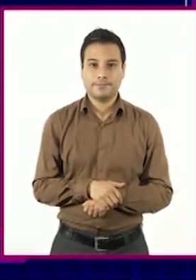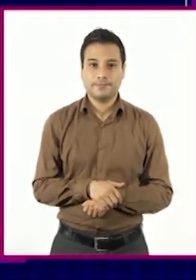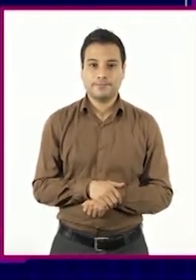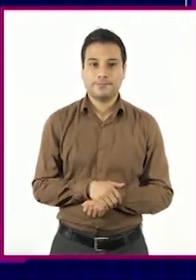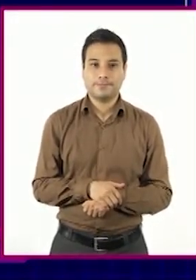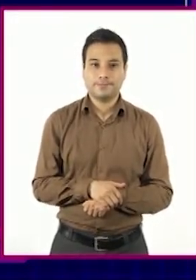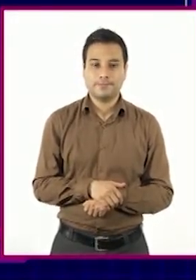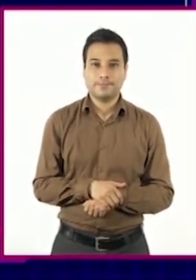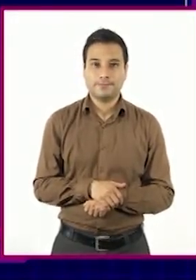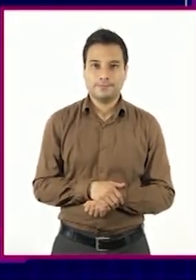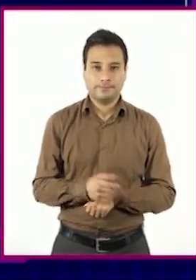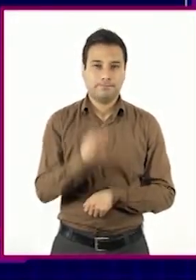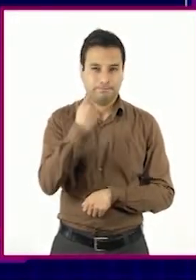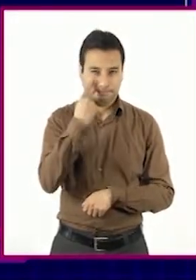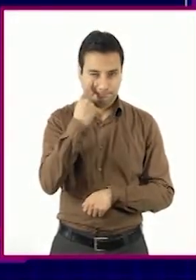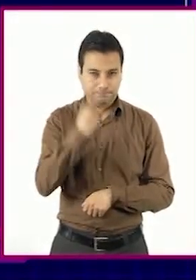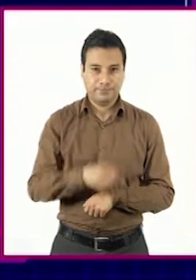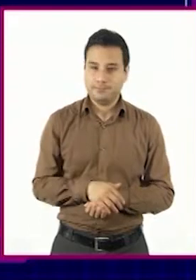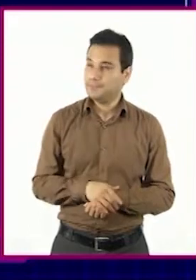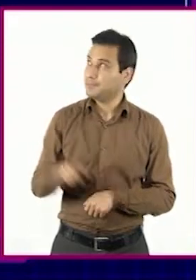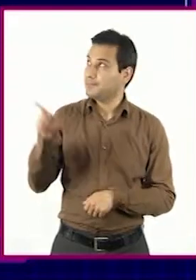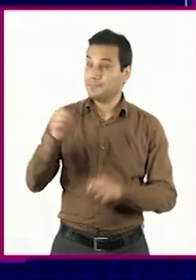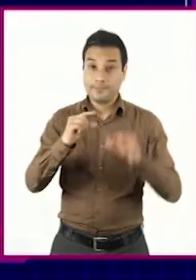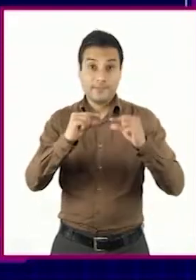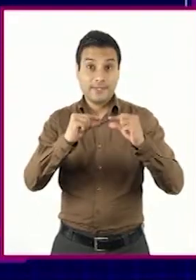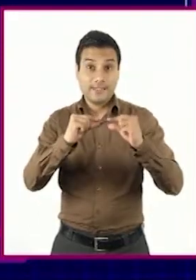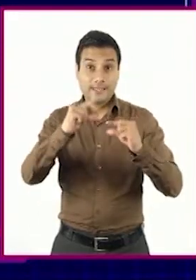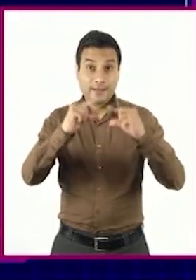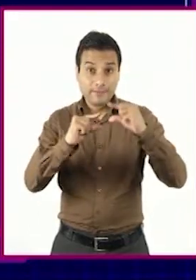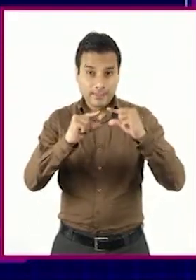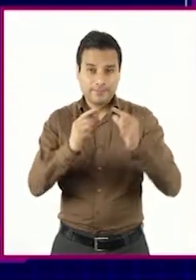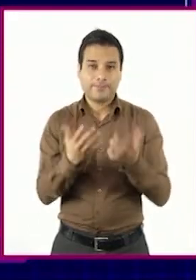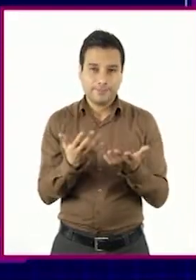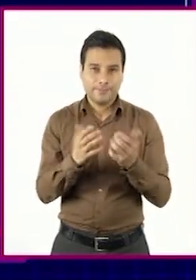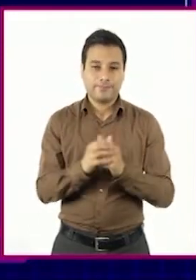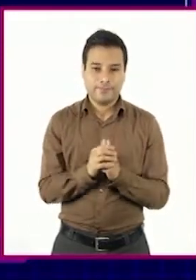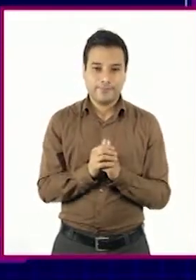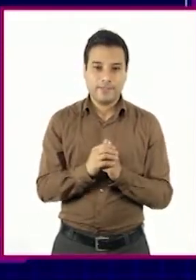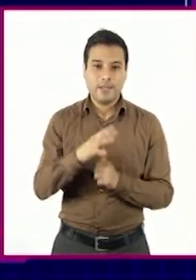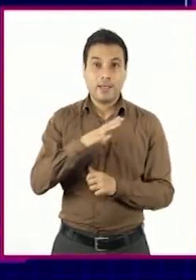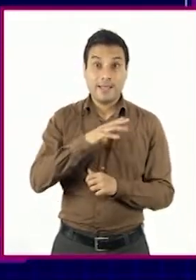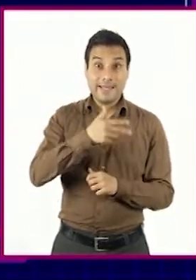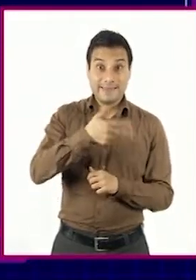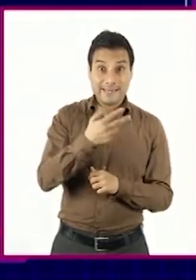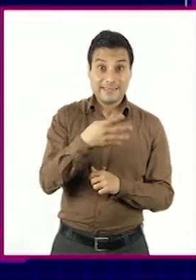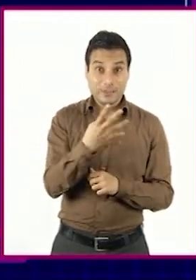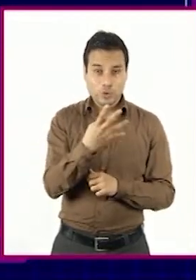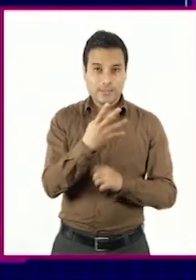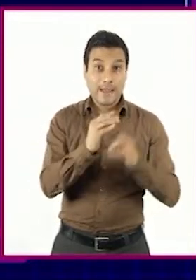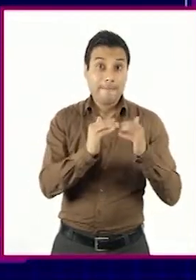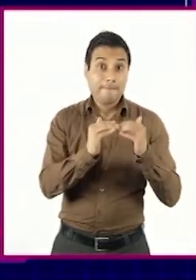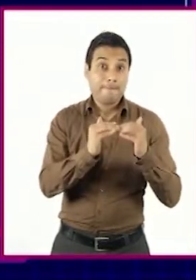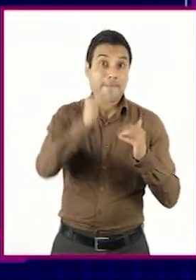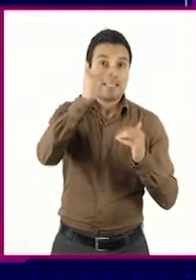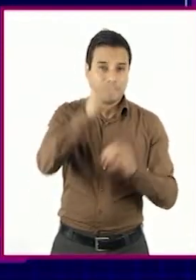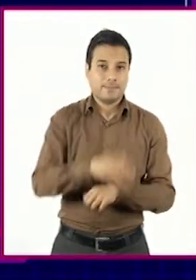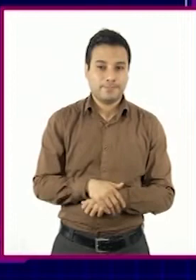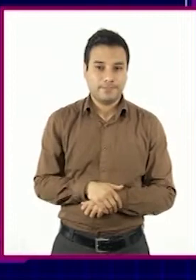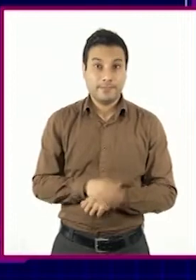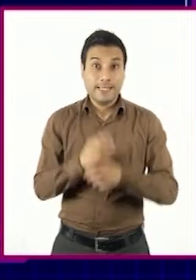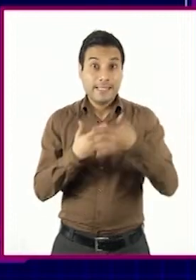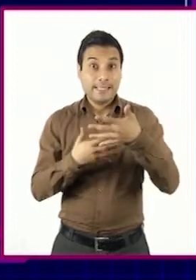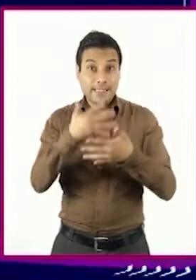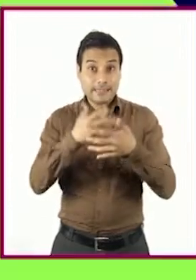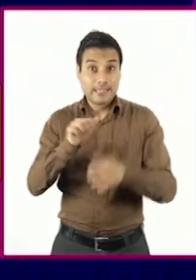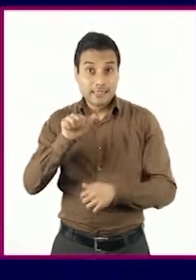por edades, la información de la gráfica muestra que hay más alumnos de 13 y 14 años en comparación con quienes tienen 15